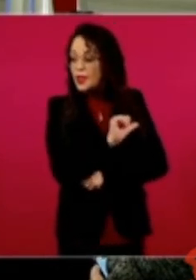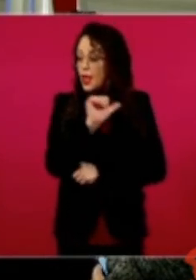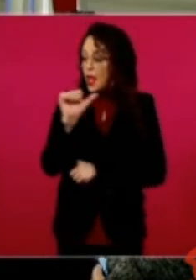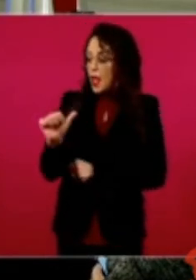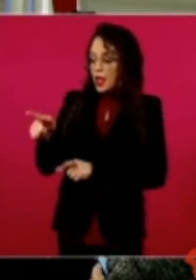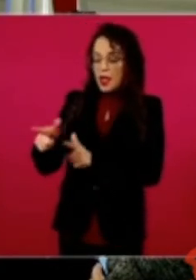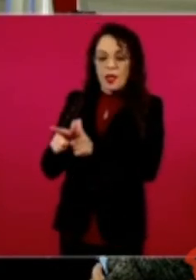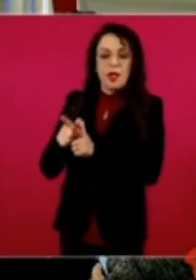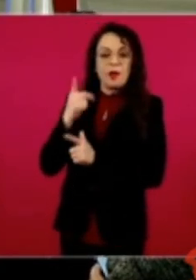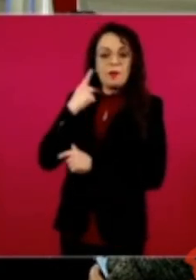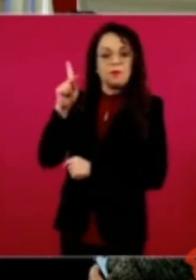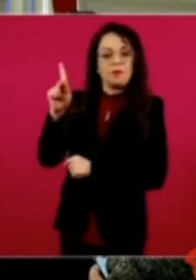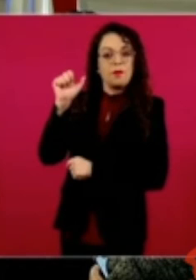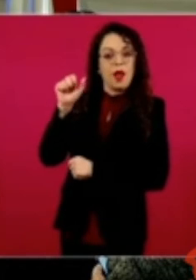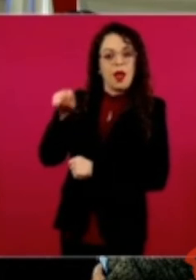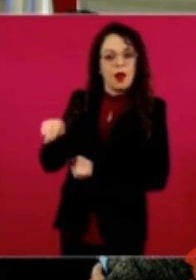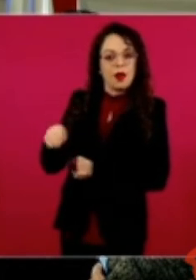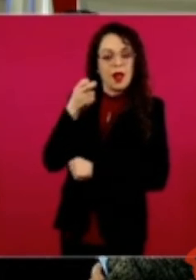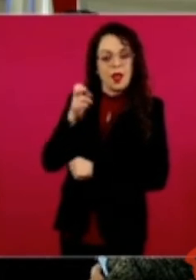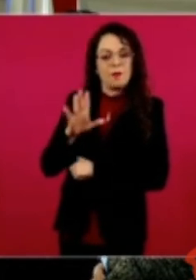Esta era la moneda de cambio.